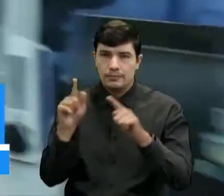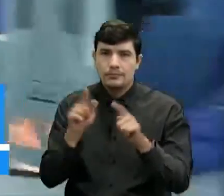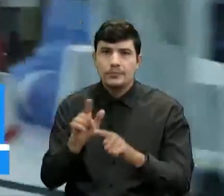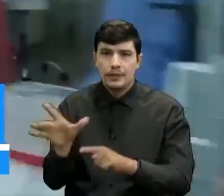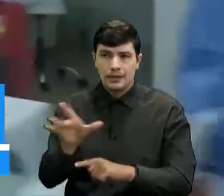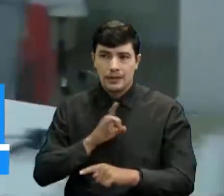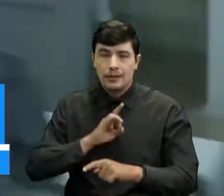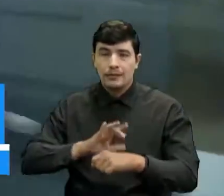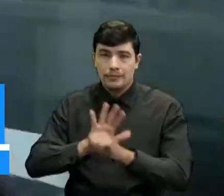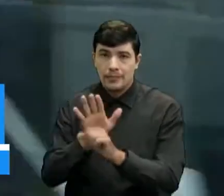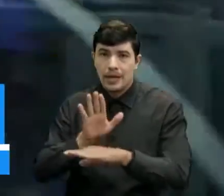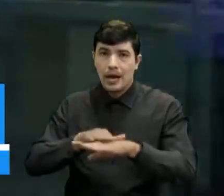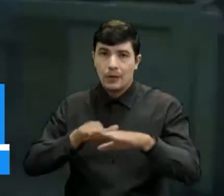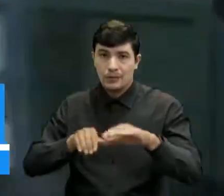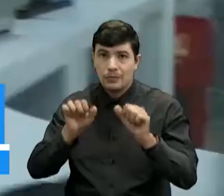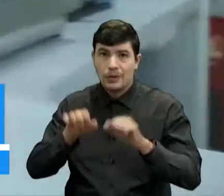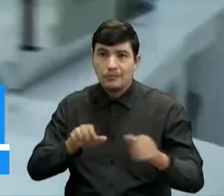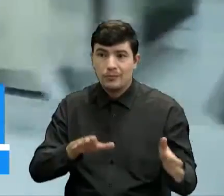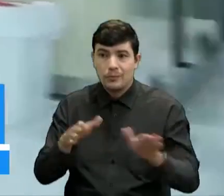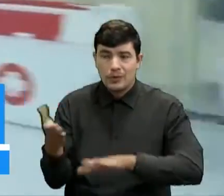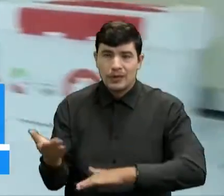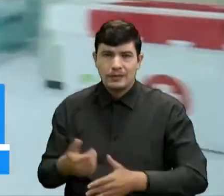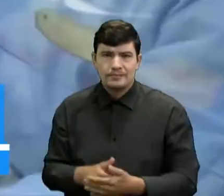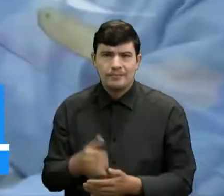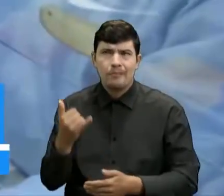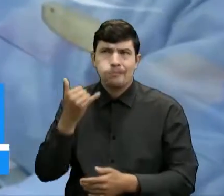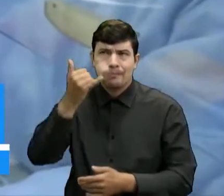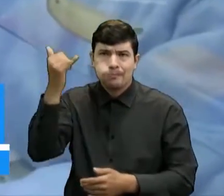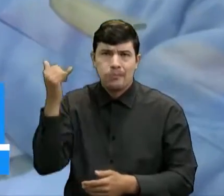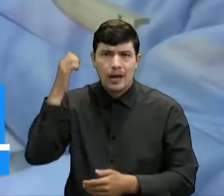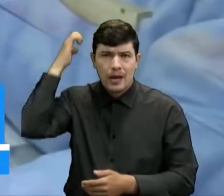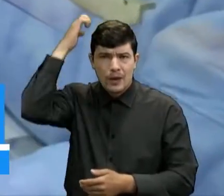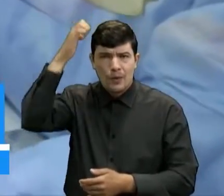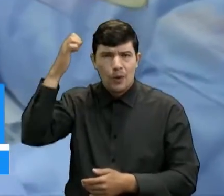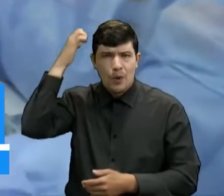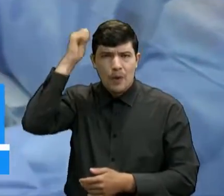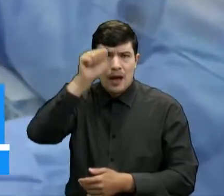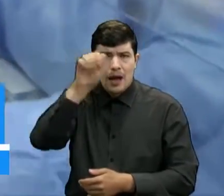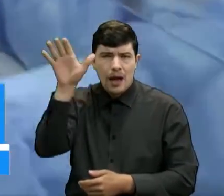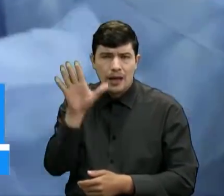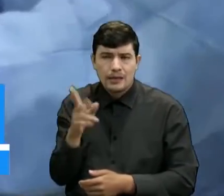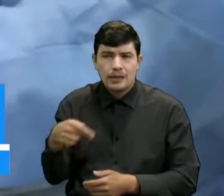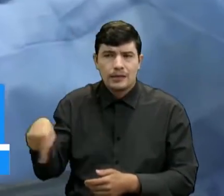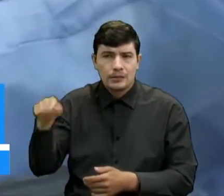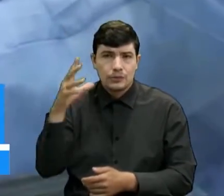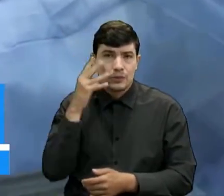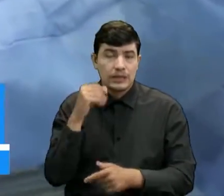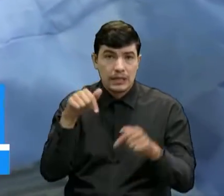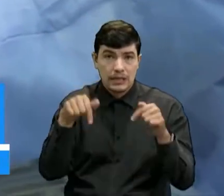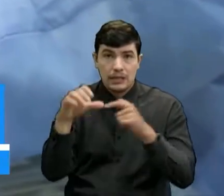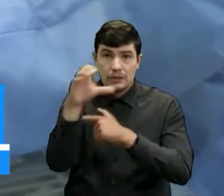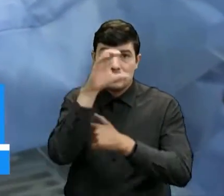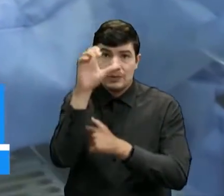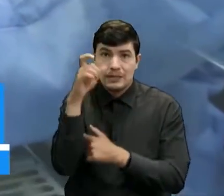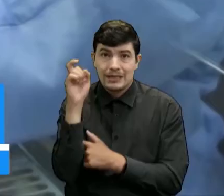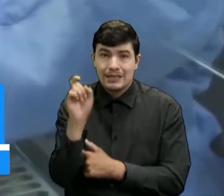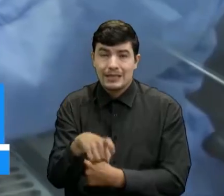de COVID-19 que se han venido registrando en Europa y en Asia, y es de estas experiencias que Colombia debe